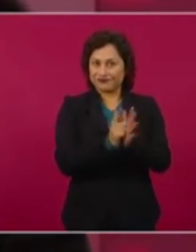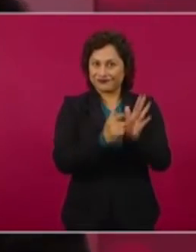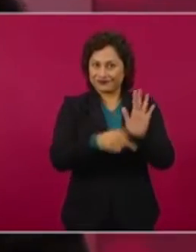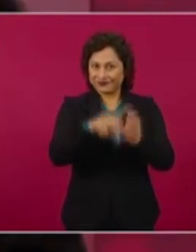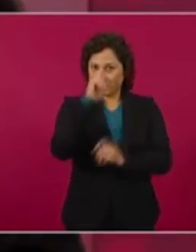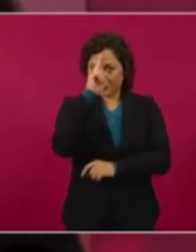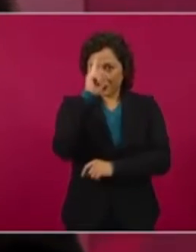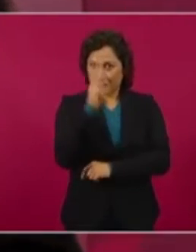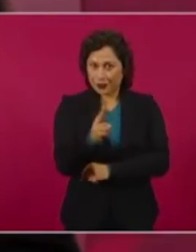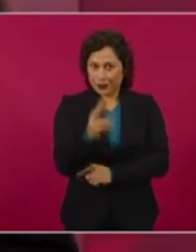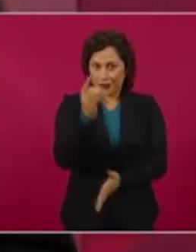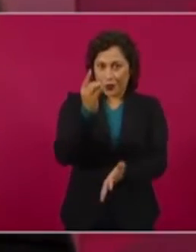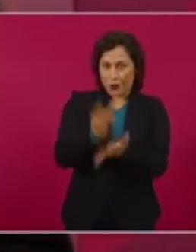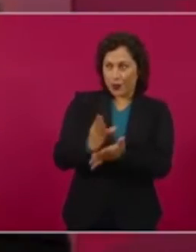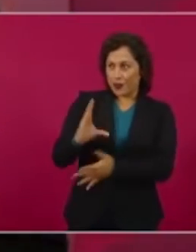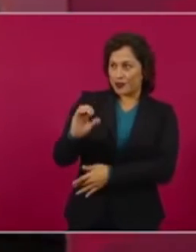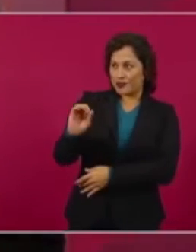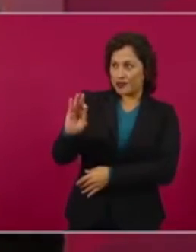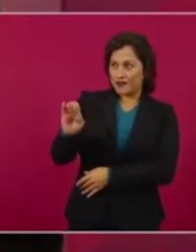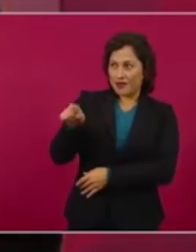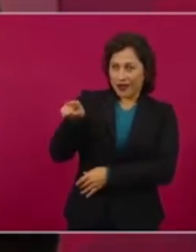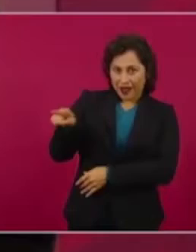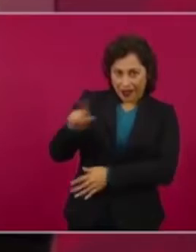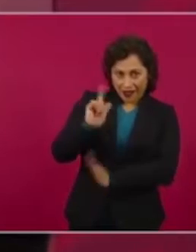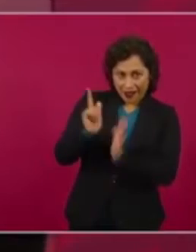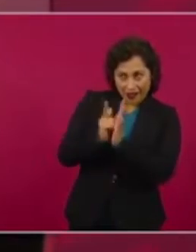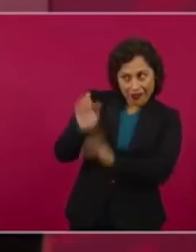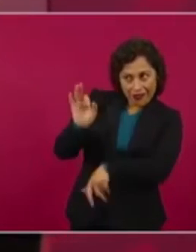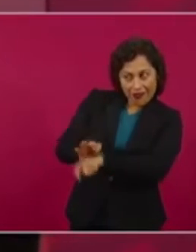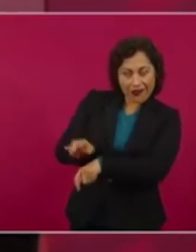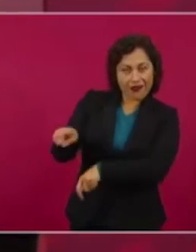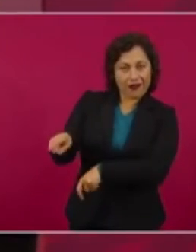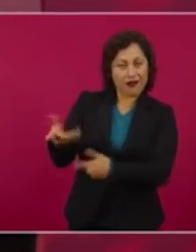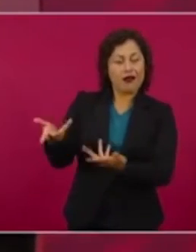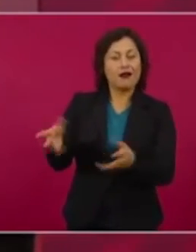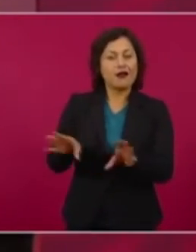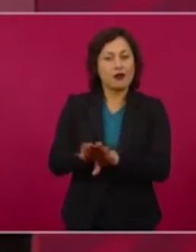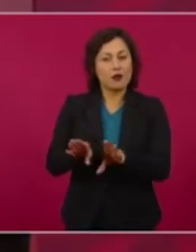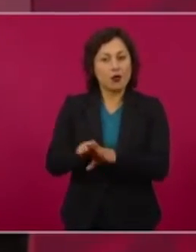a la Comisión Federal de Electricidad, al consumidor.